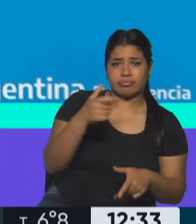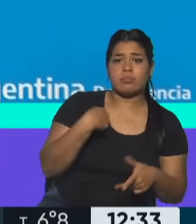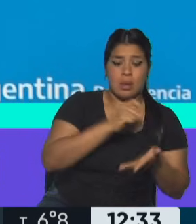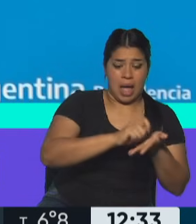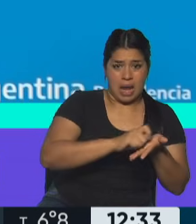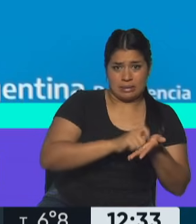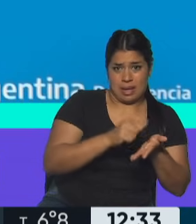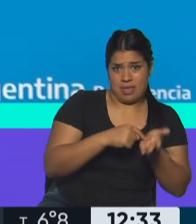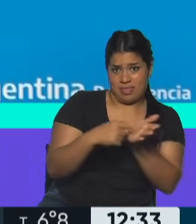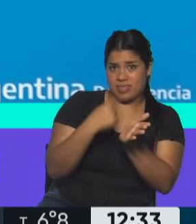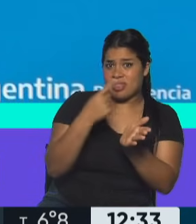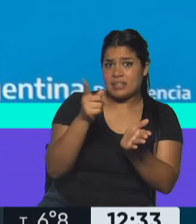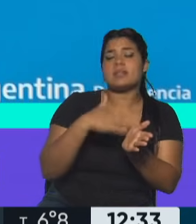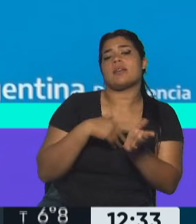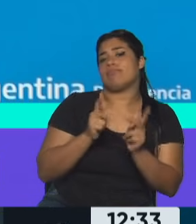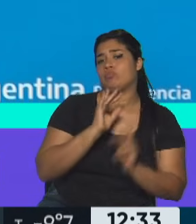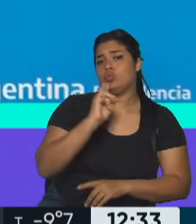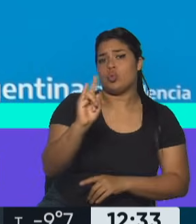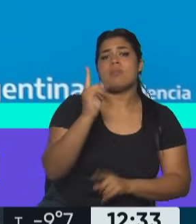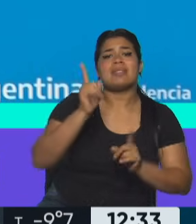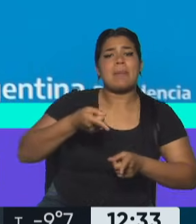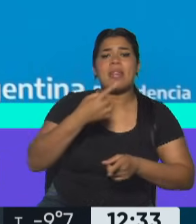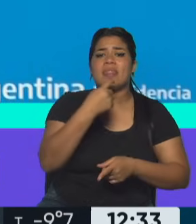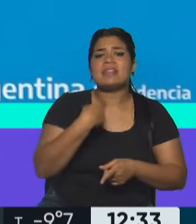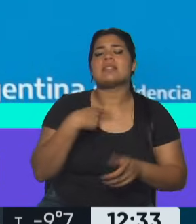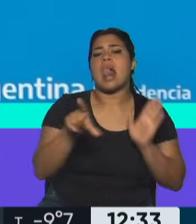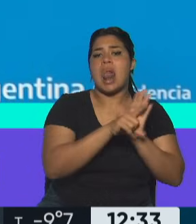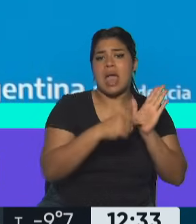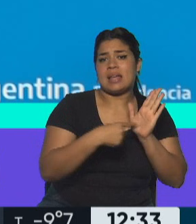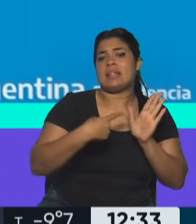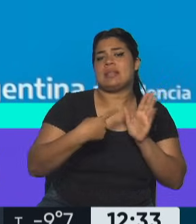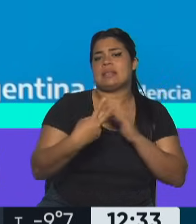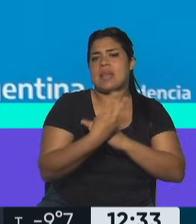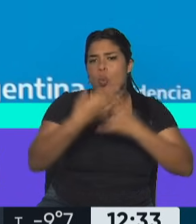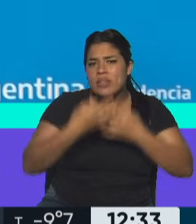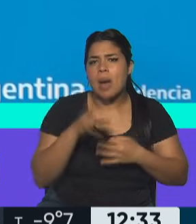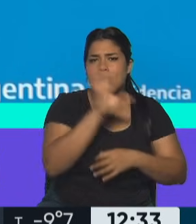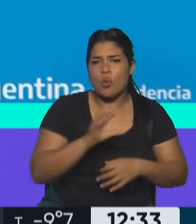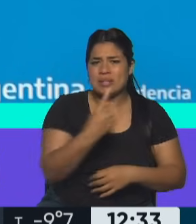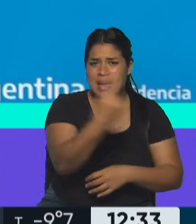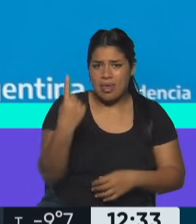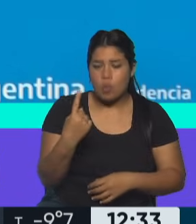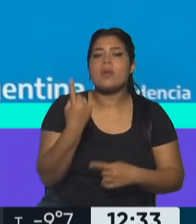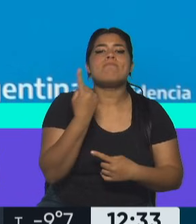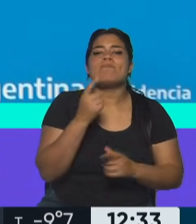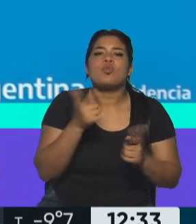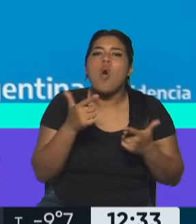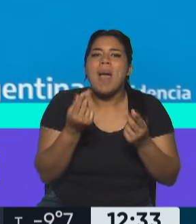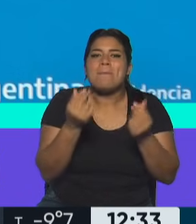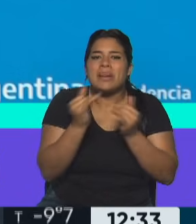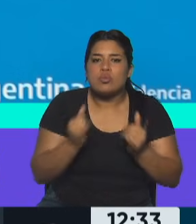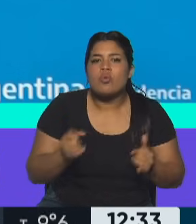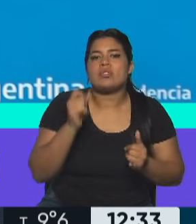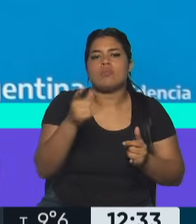dice que en cumplimiento de la Ley de Seguridad Interior, aunque no se dan los presupuestos que la Ley de Seguridad Interior indica para enviar